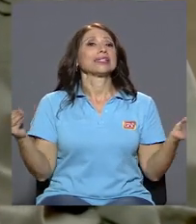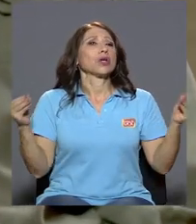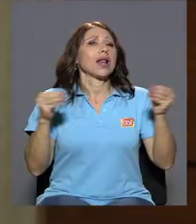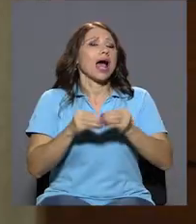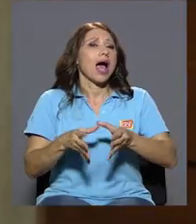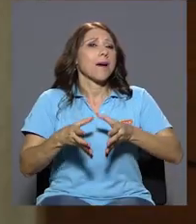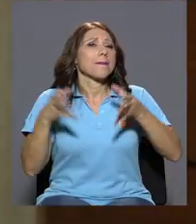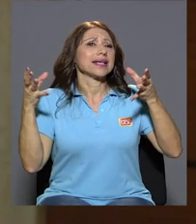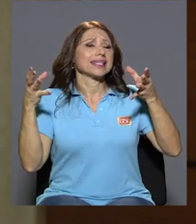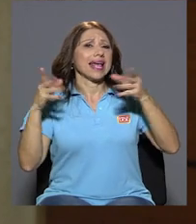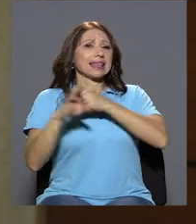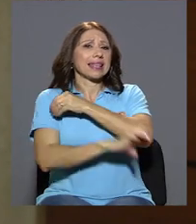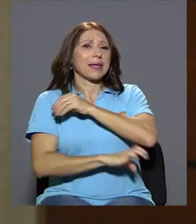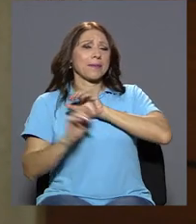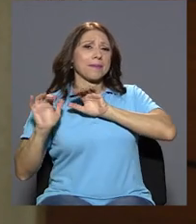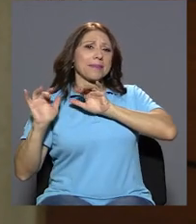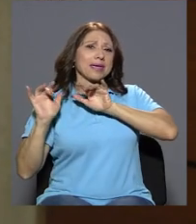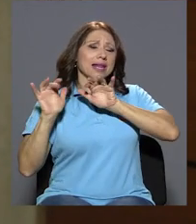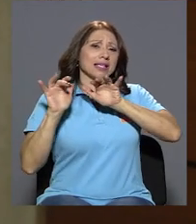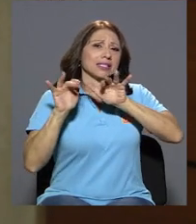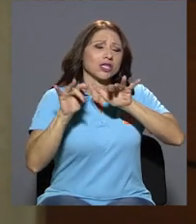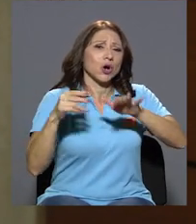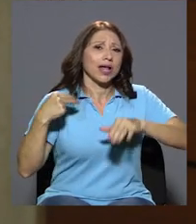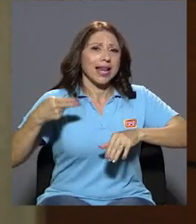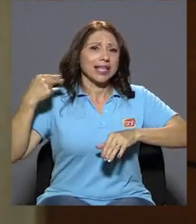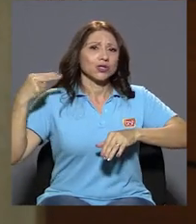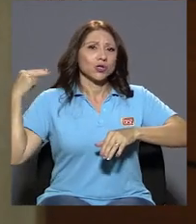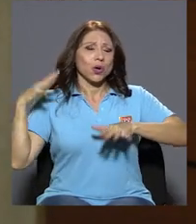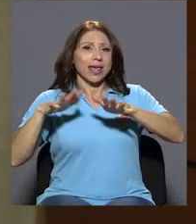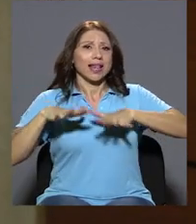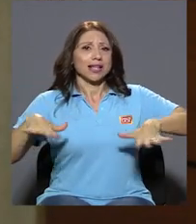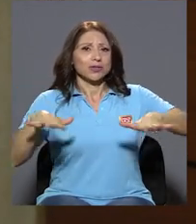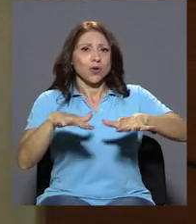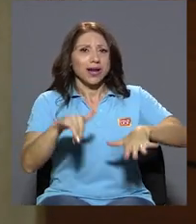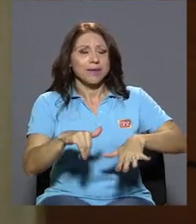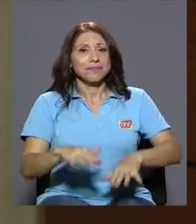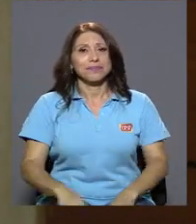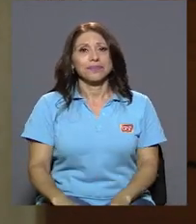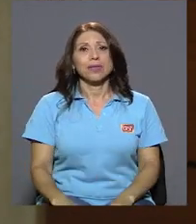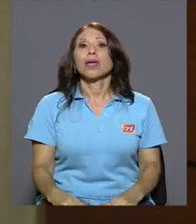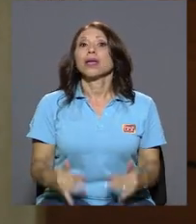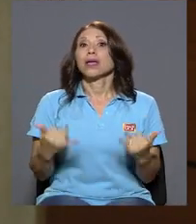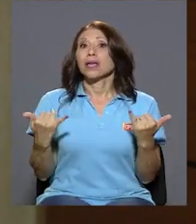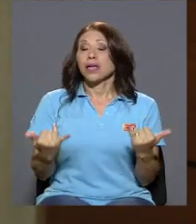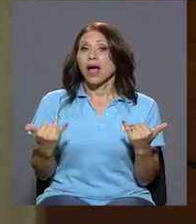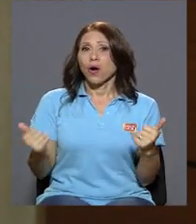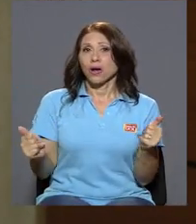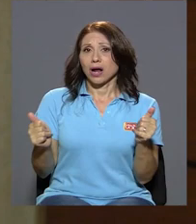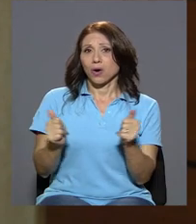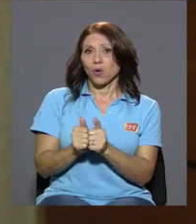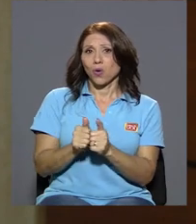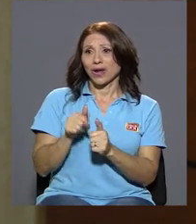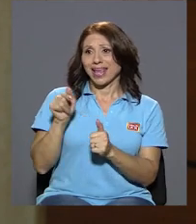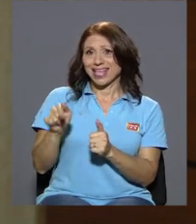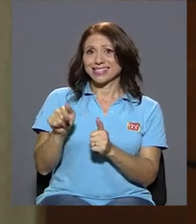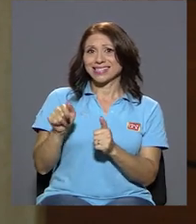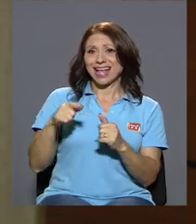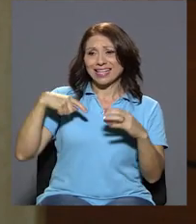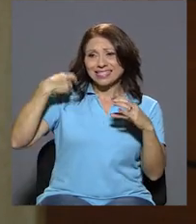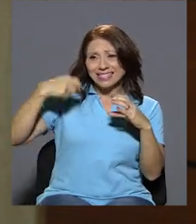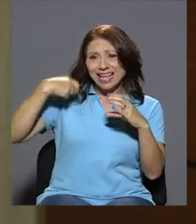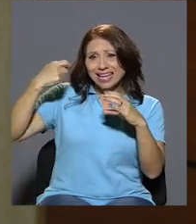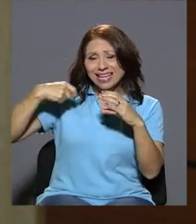en la historia de la zona de alguna y ahora con este de esta serie